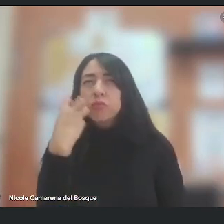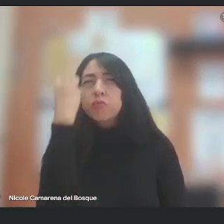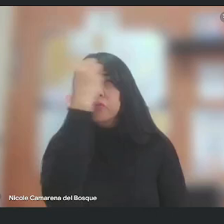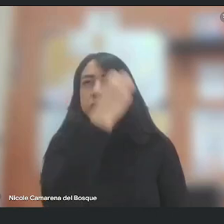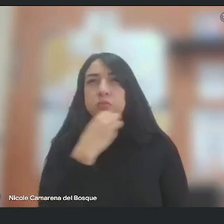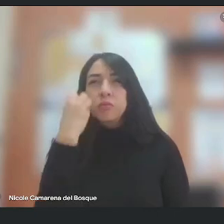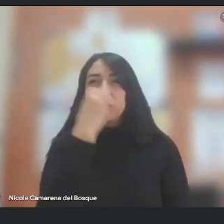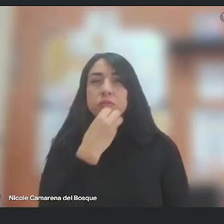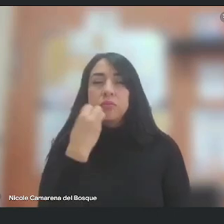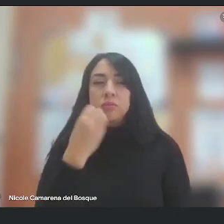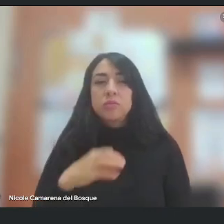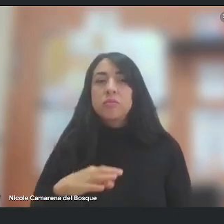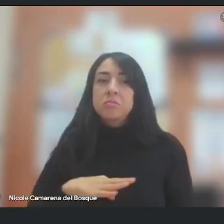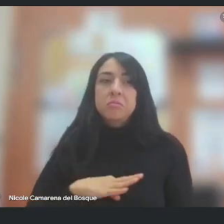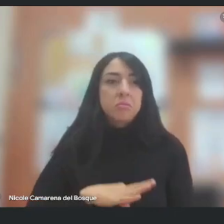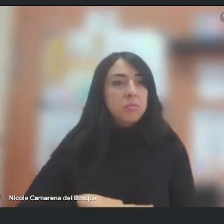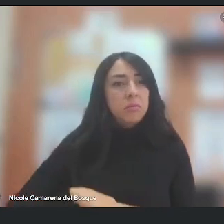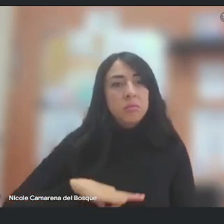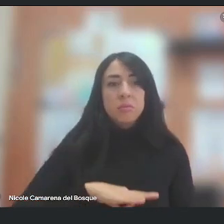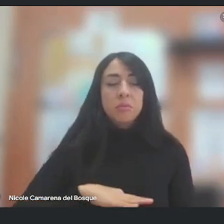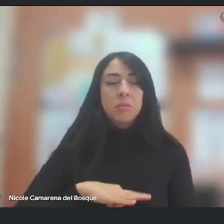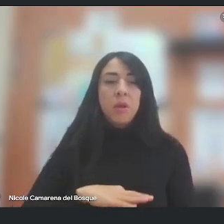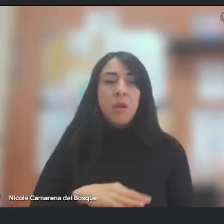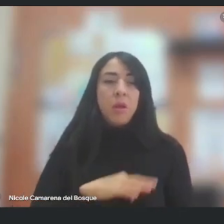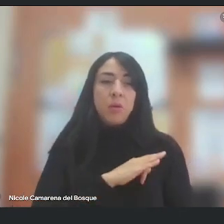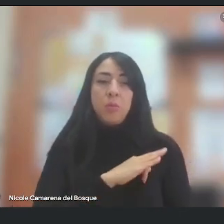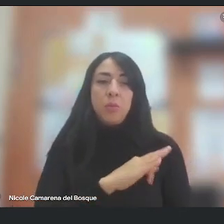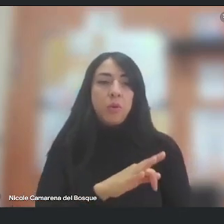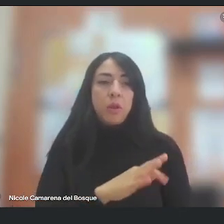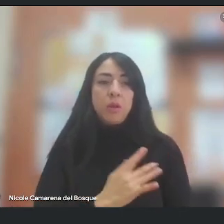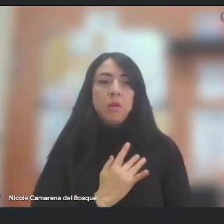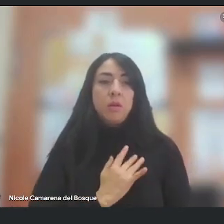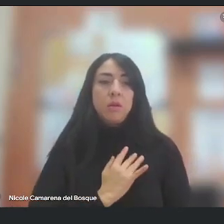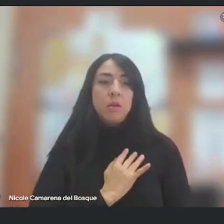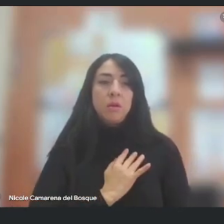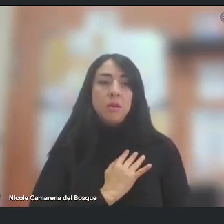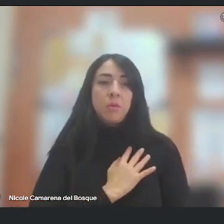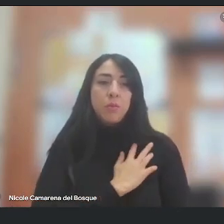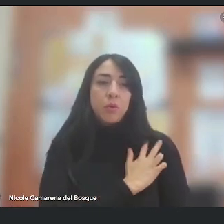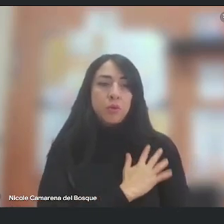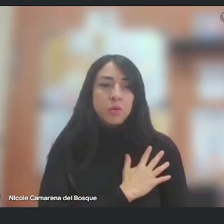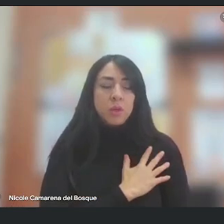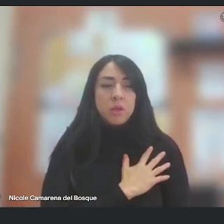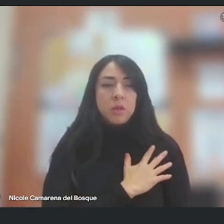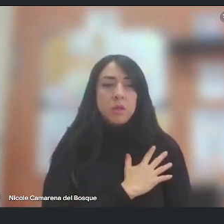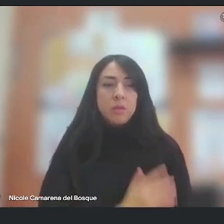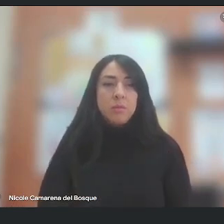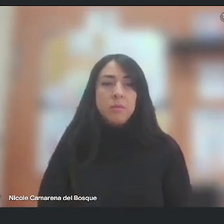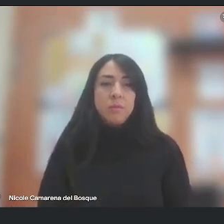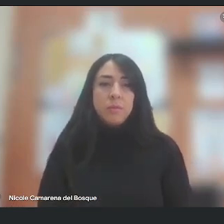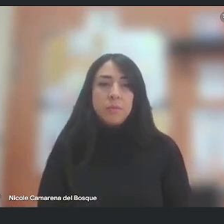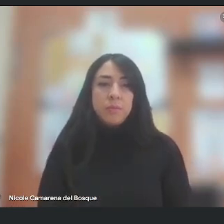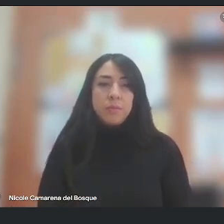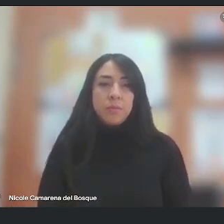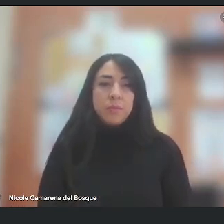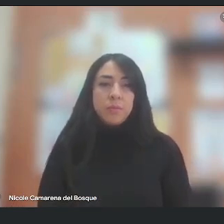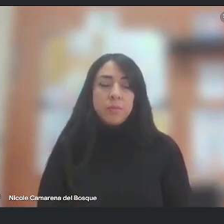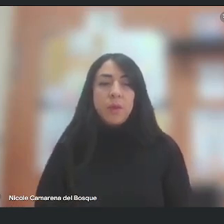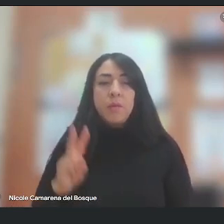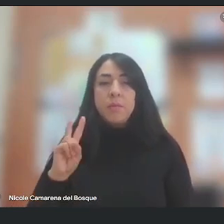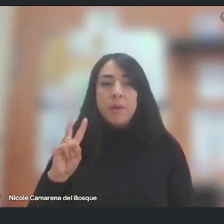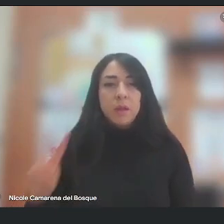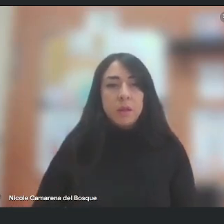sociedad, no nada más con alguna discapacidad, sino hemos estado en un mundo en el que varias personas